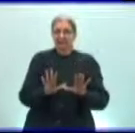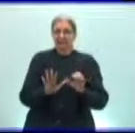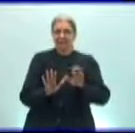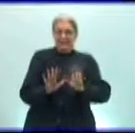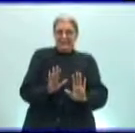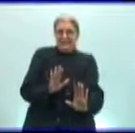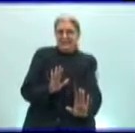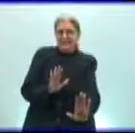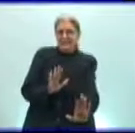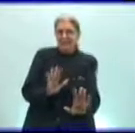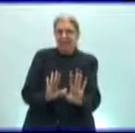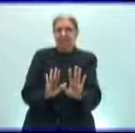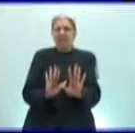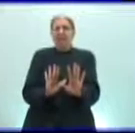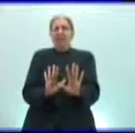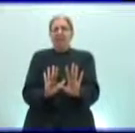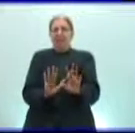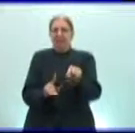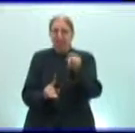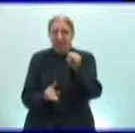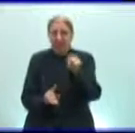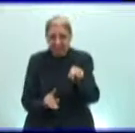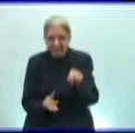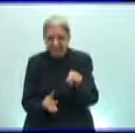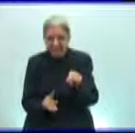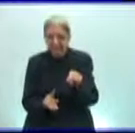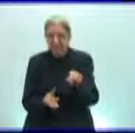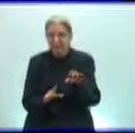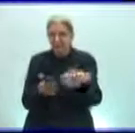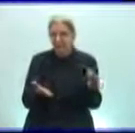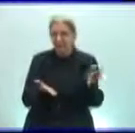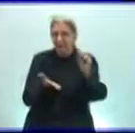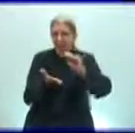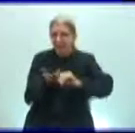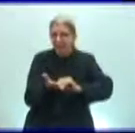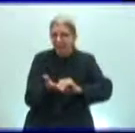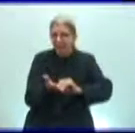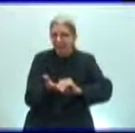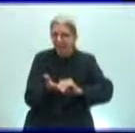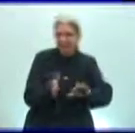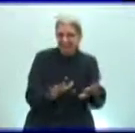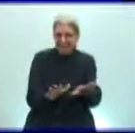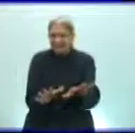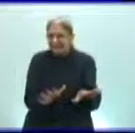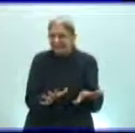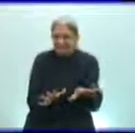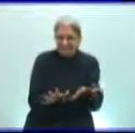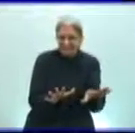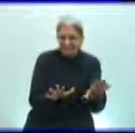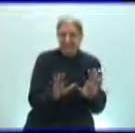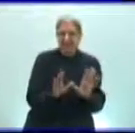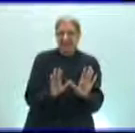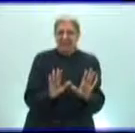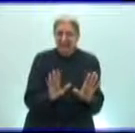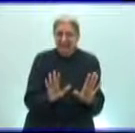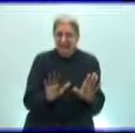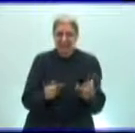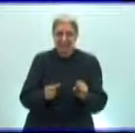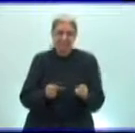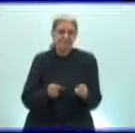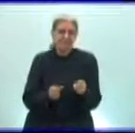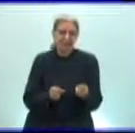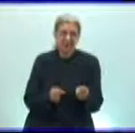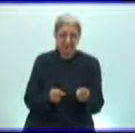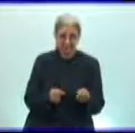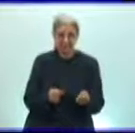en millas por hora. F es el coeficiente de fricción del pavimento. Lógicamente que esta ecuación no